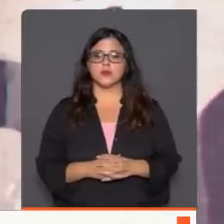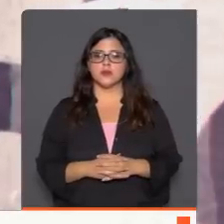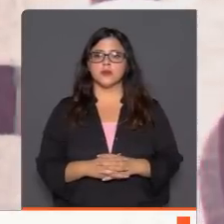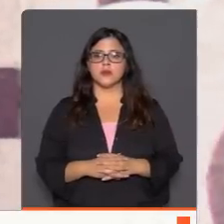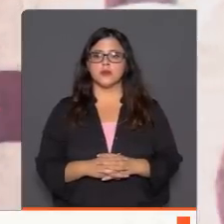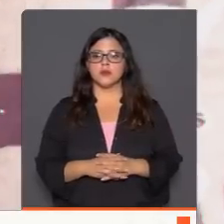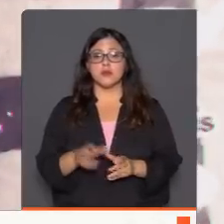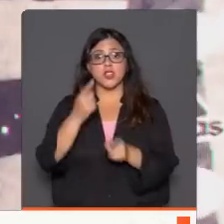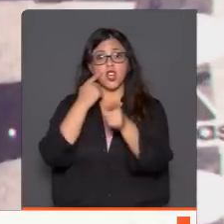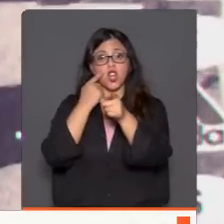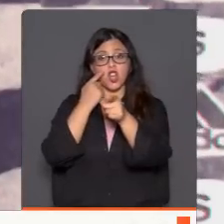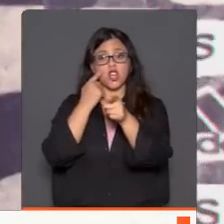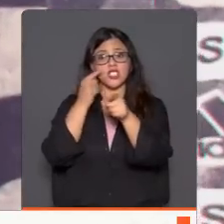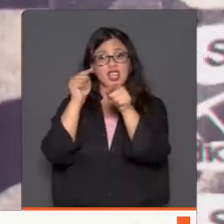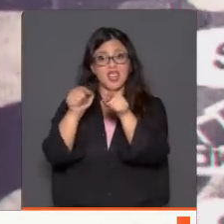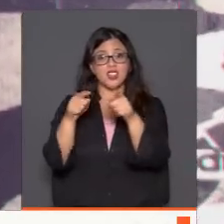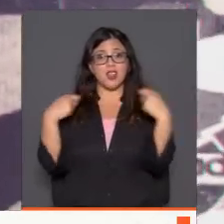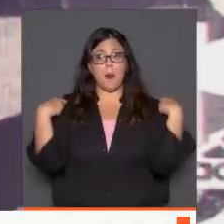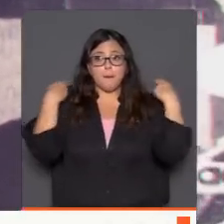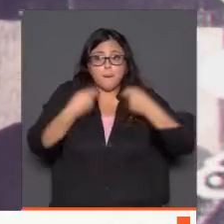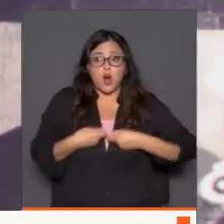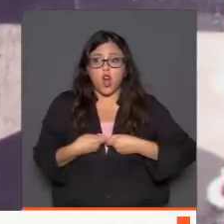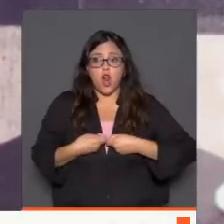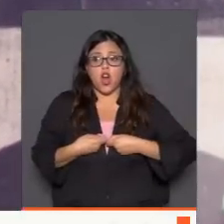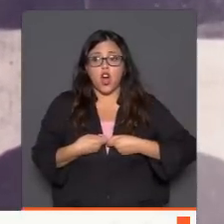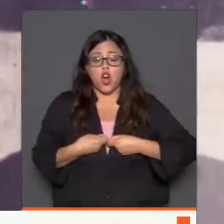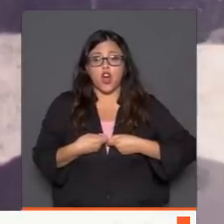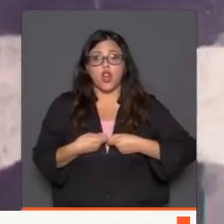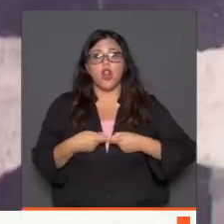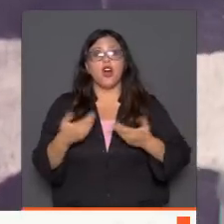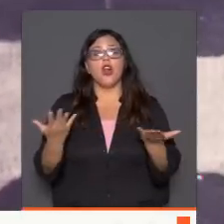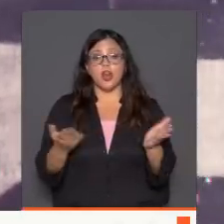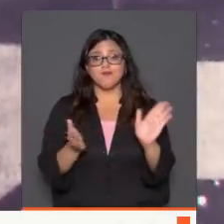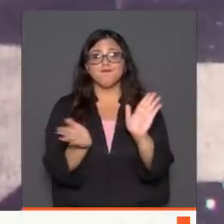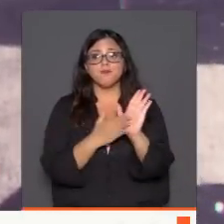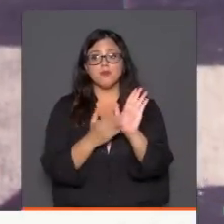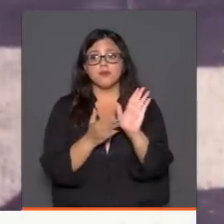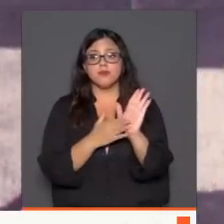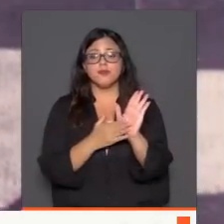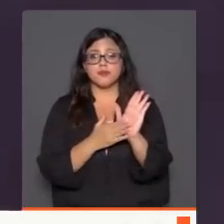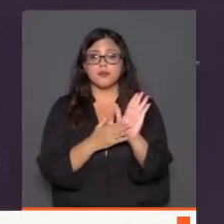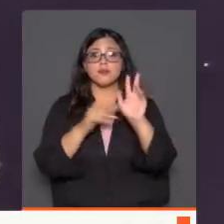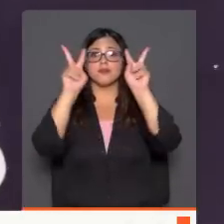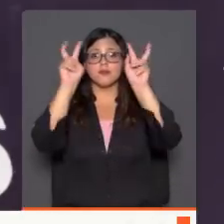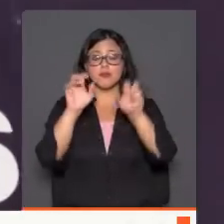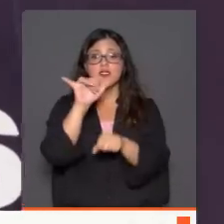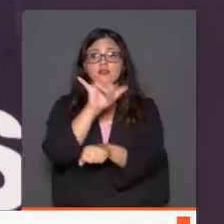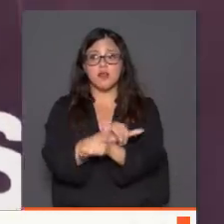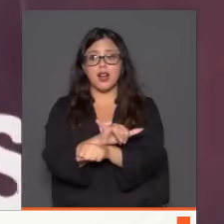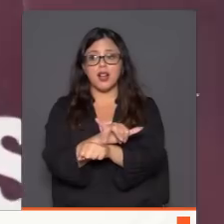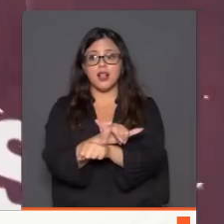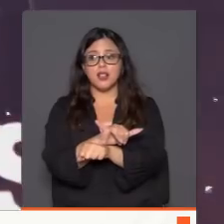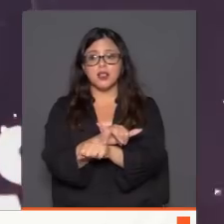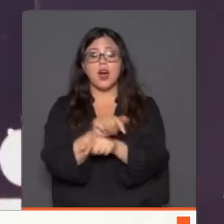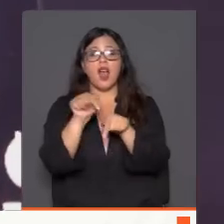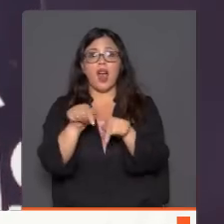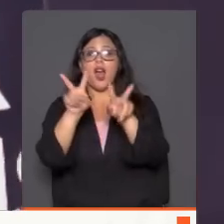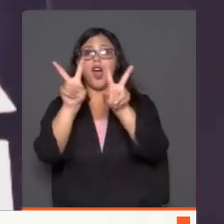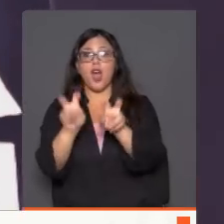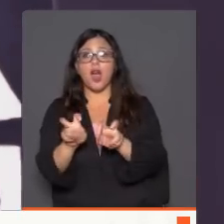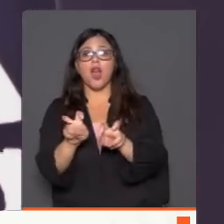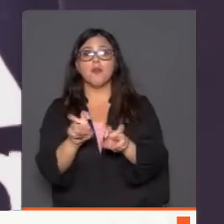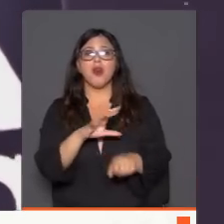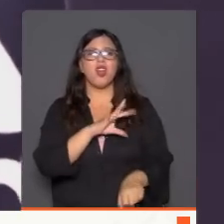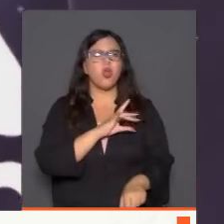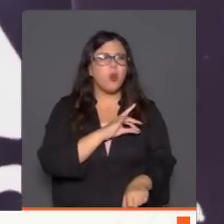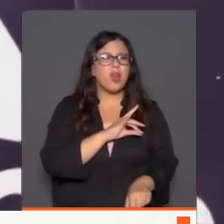¿Conoce estos modelos de polerones? Bueno, están entre las evidencias de la supuesta falsificación, un acto que duele e